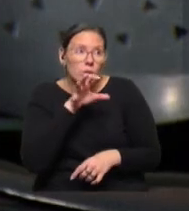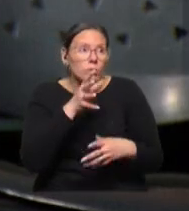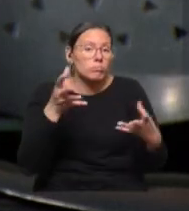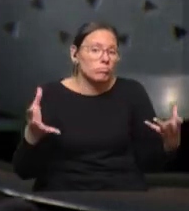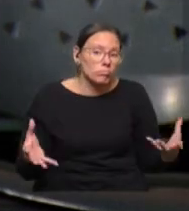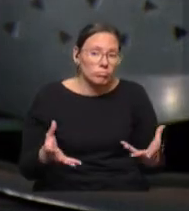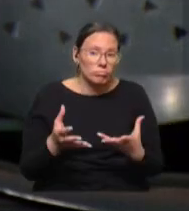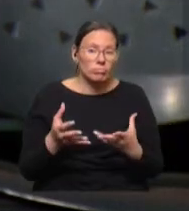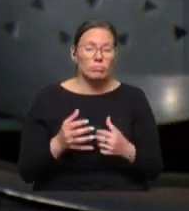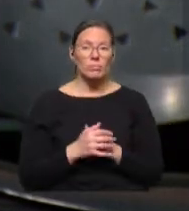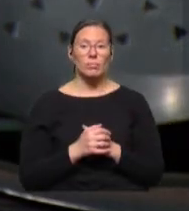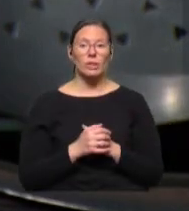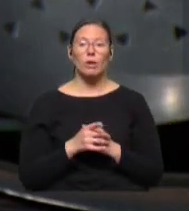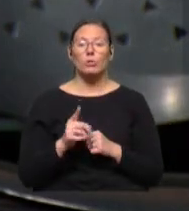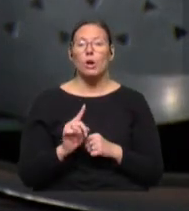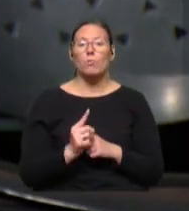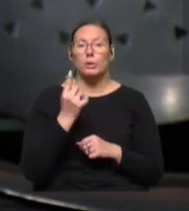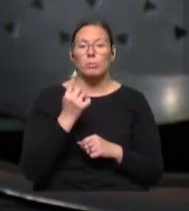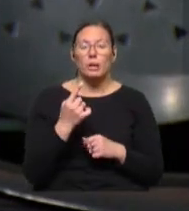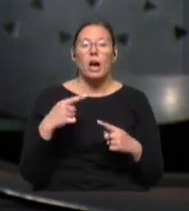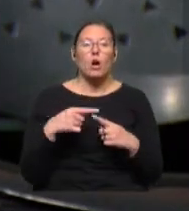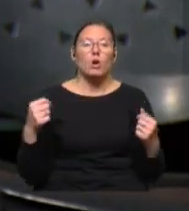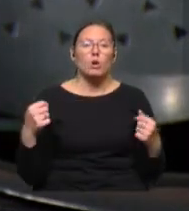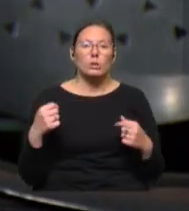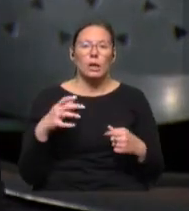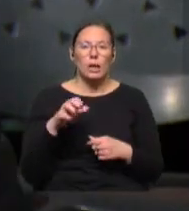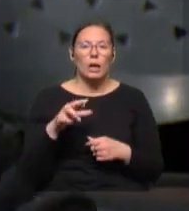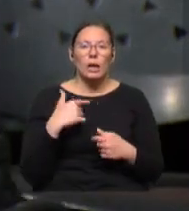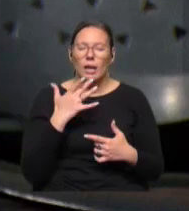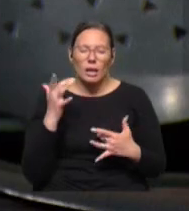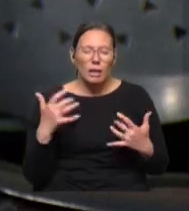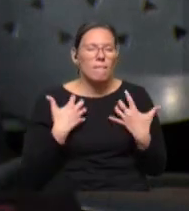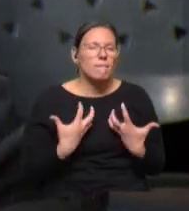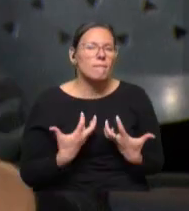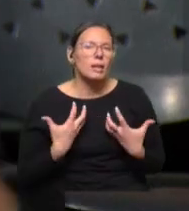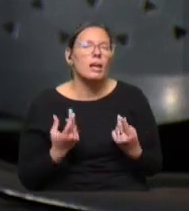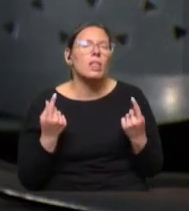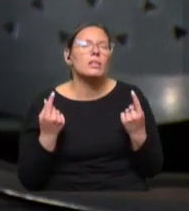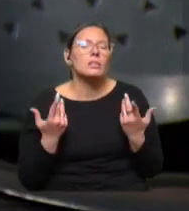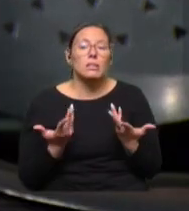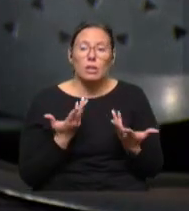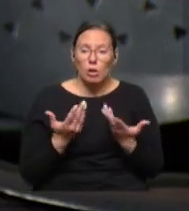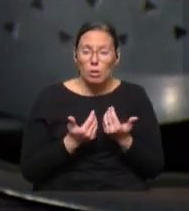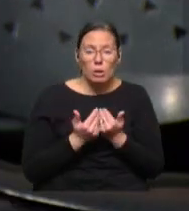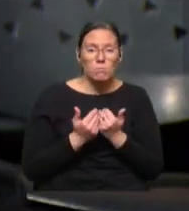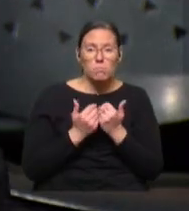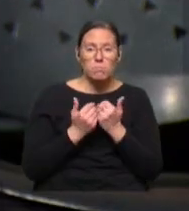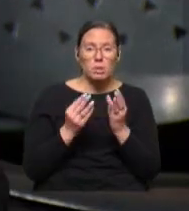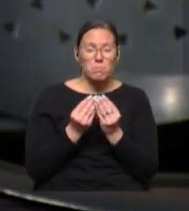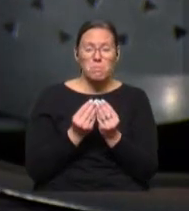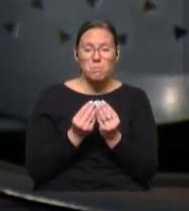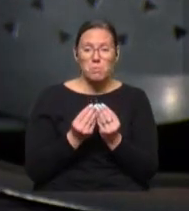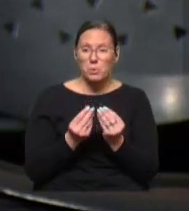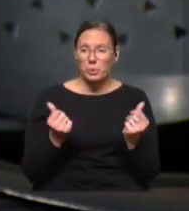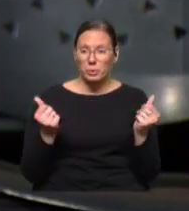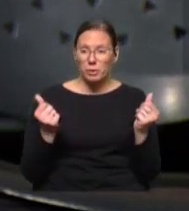¿no? Y eso es como que uno de los primeros sacrificios, ¿no? El Eros, ¿dónde queda el deseo? ¿Dónde como que se empieza a esfumar,